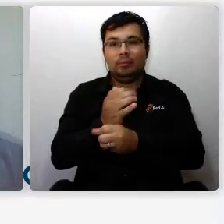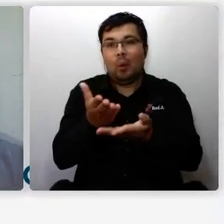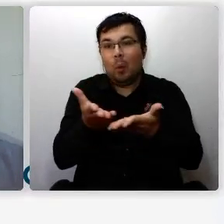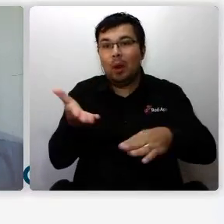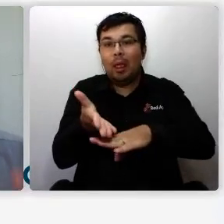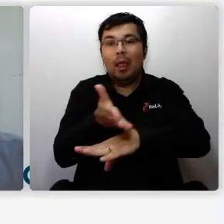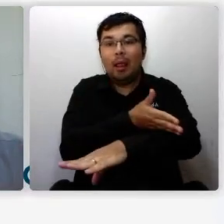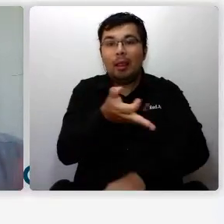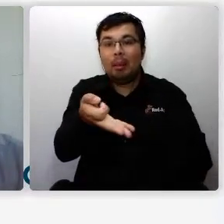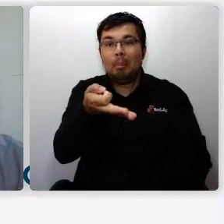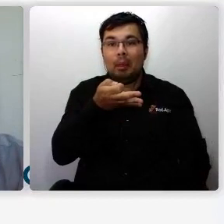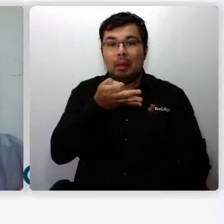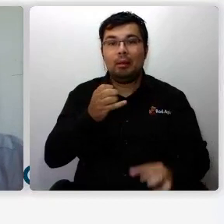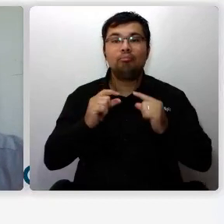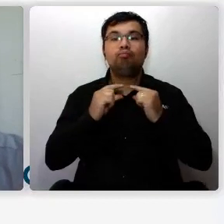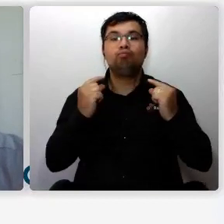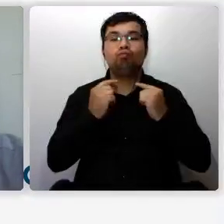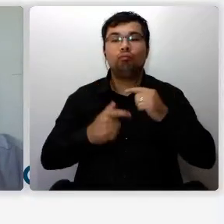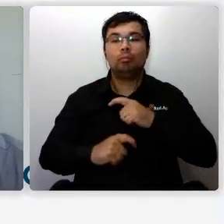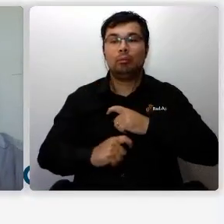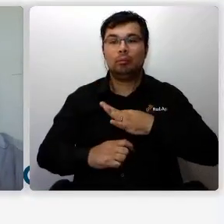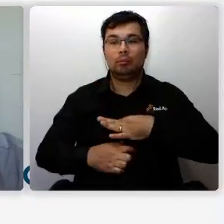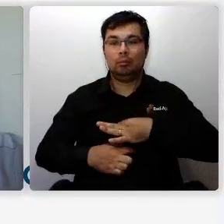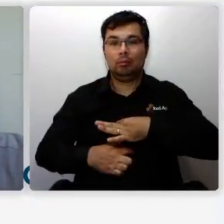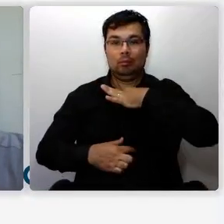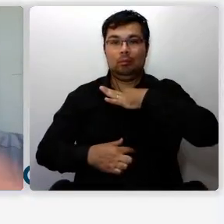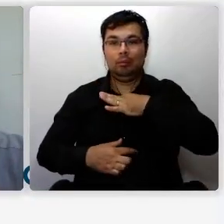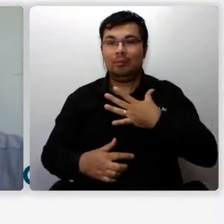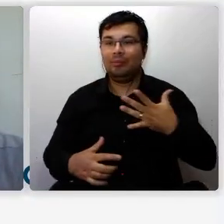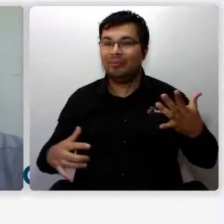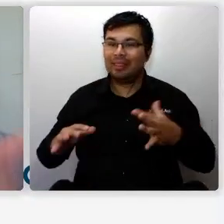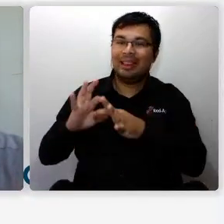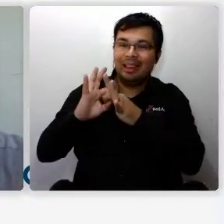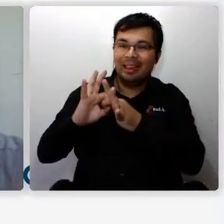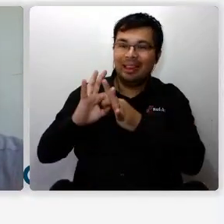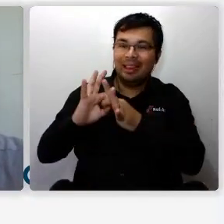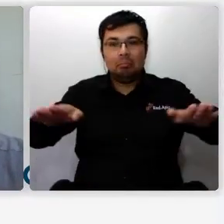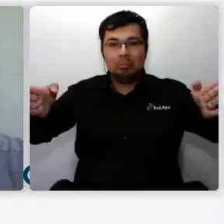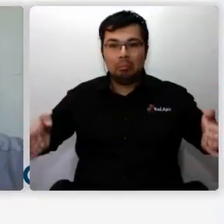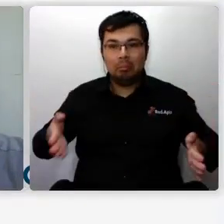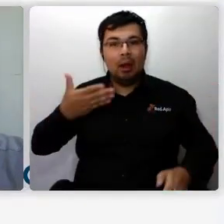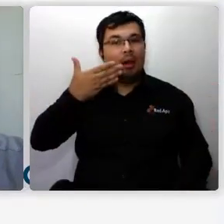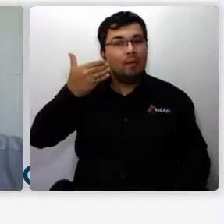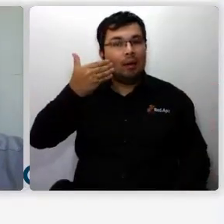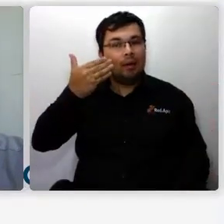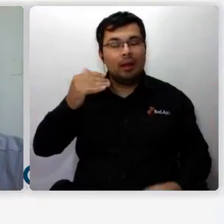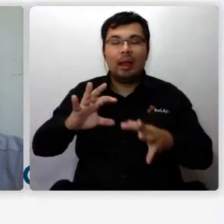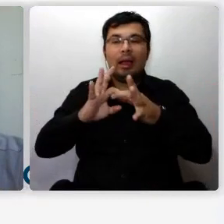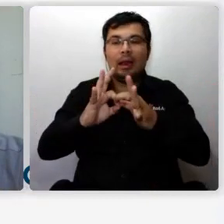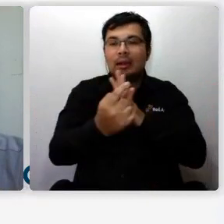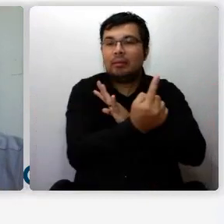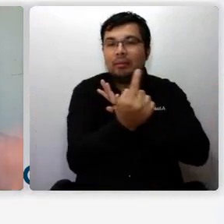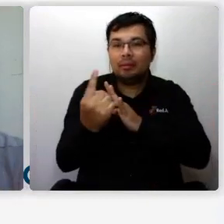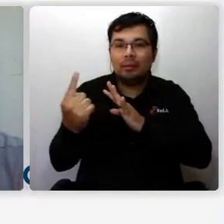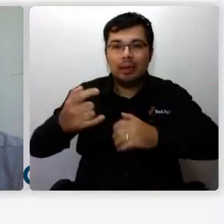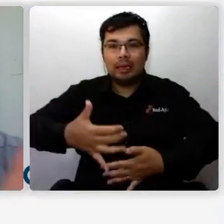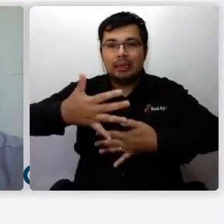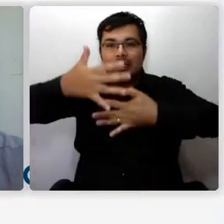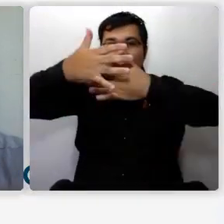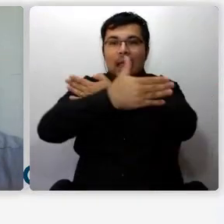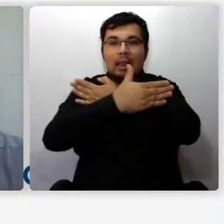pongo humita, porque estamos hoy día de mantel largo. Gracias a todas y todos. Ya los voy a ir saludando a cada uno a través del chat, pero